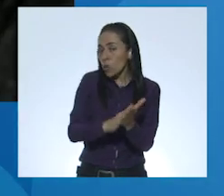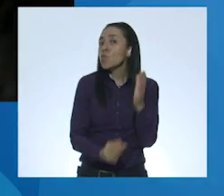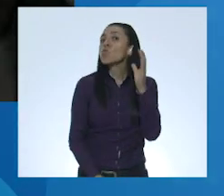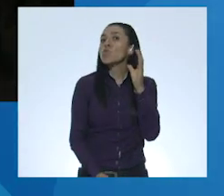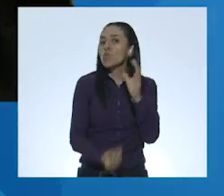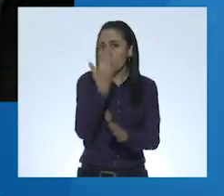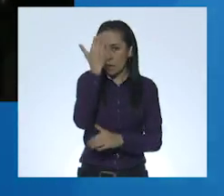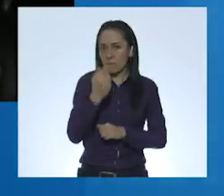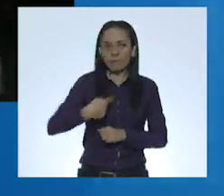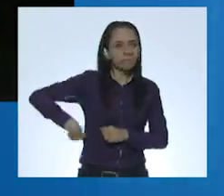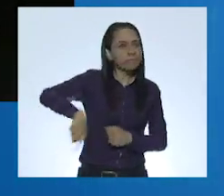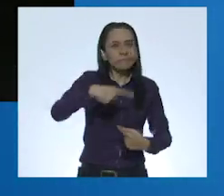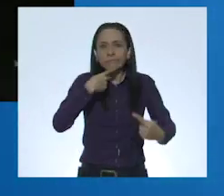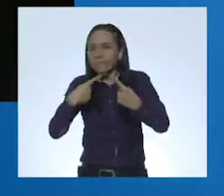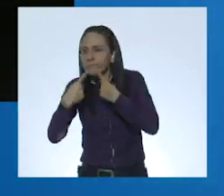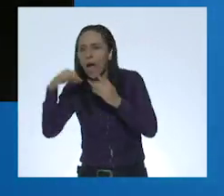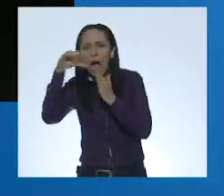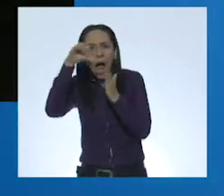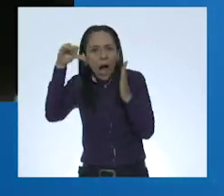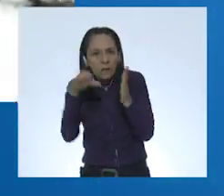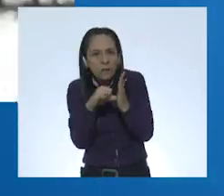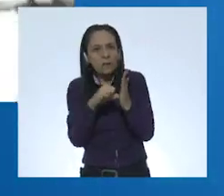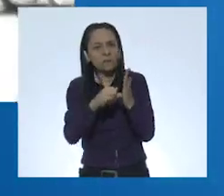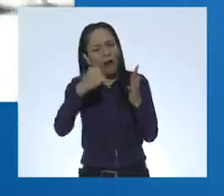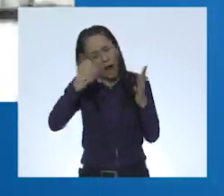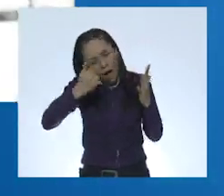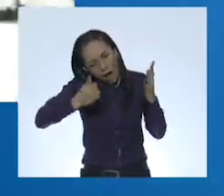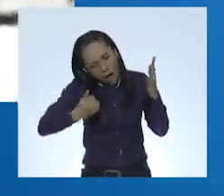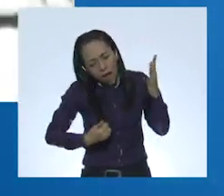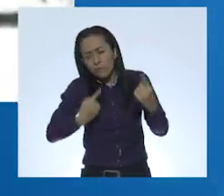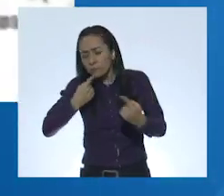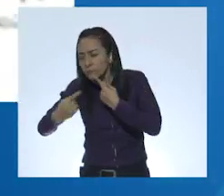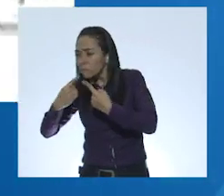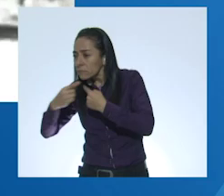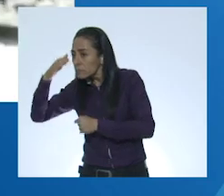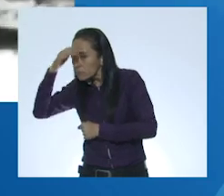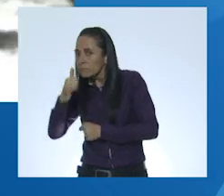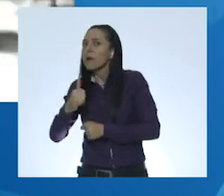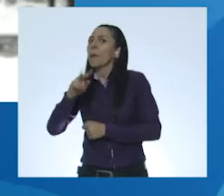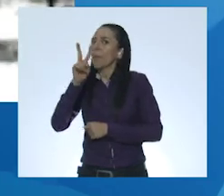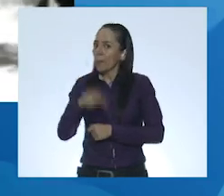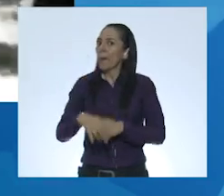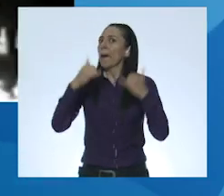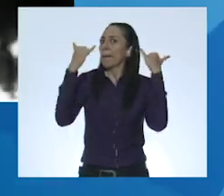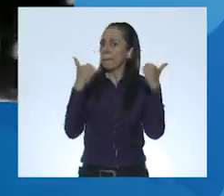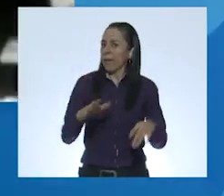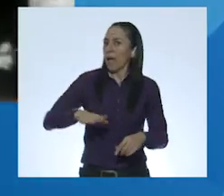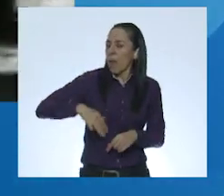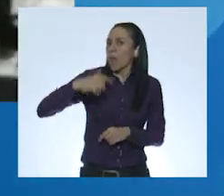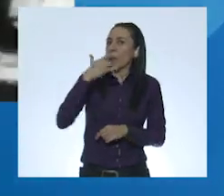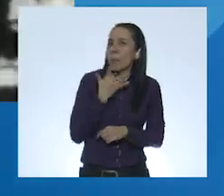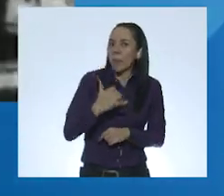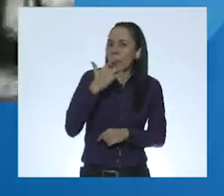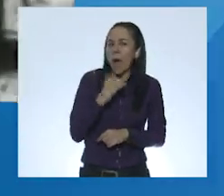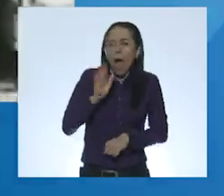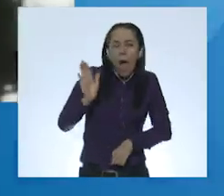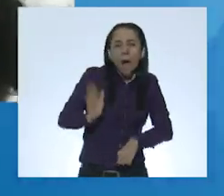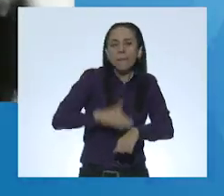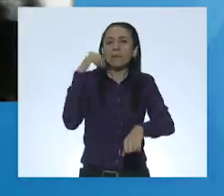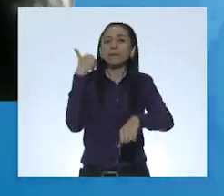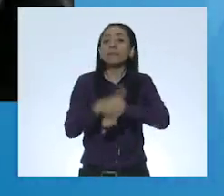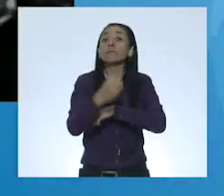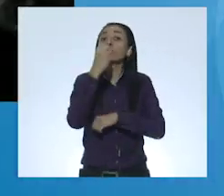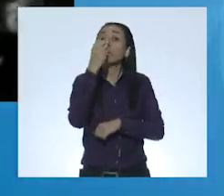cada uno de los artículos fue una tarea ardua. Entre los más discutidos se encontraban el tercero,